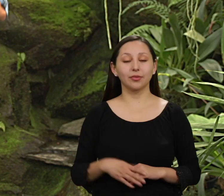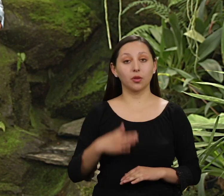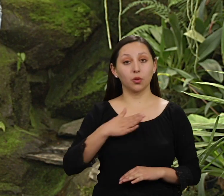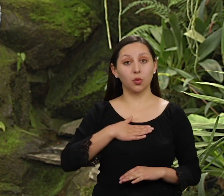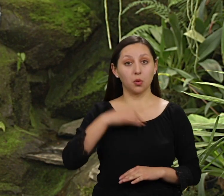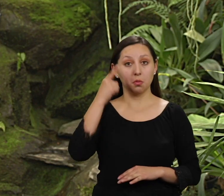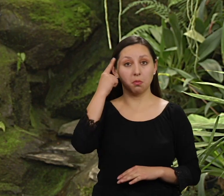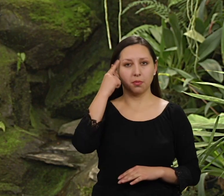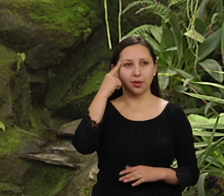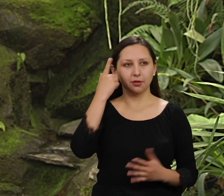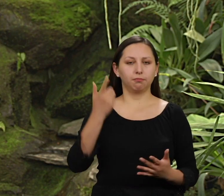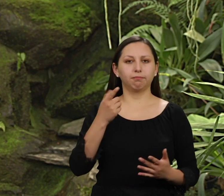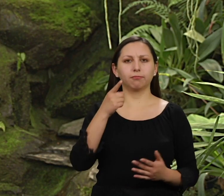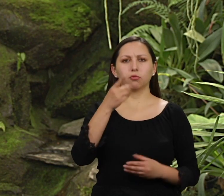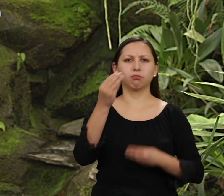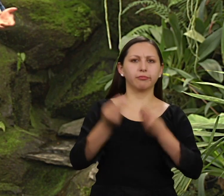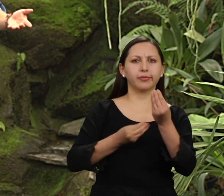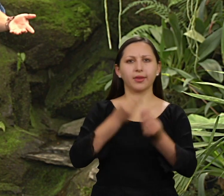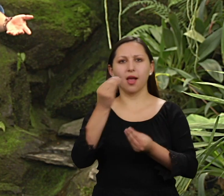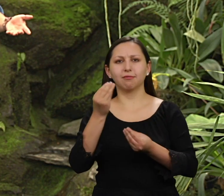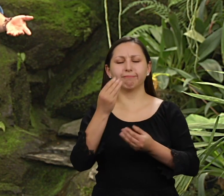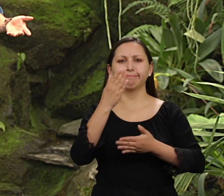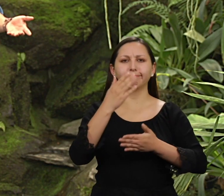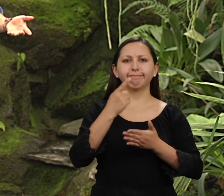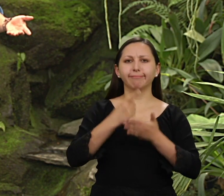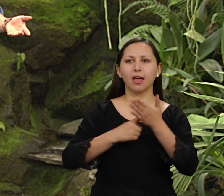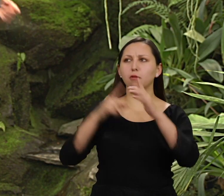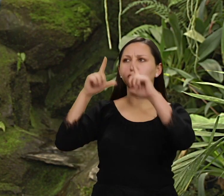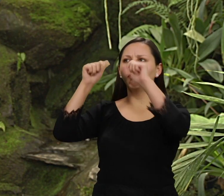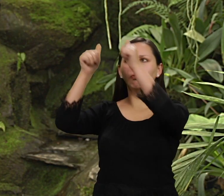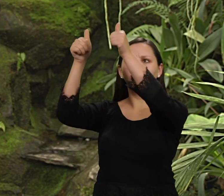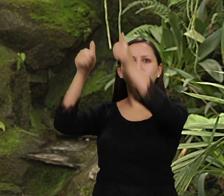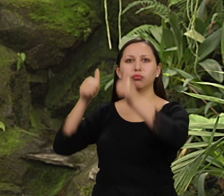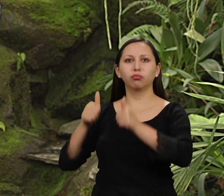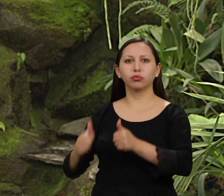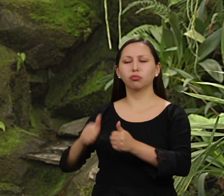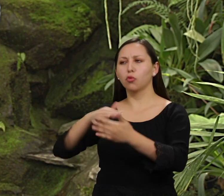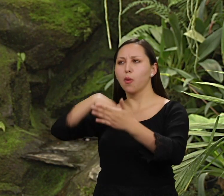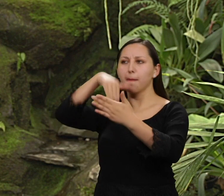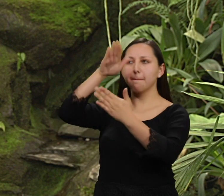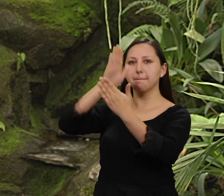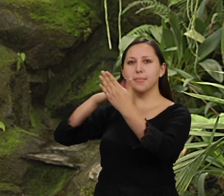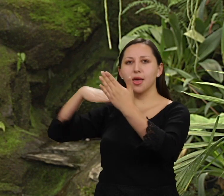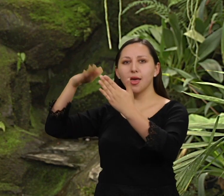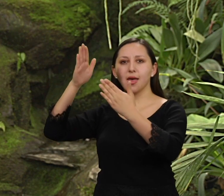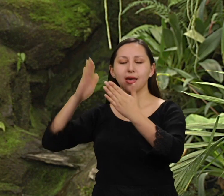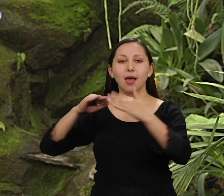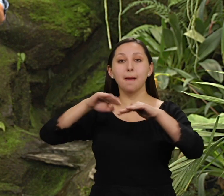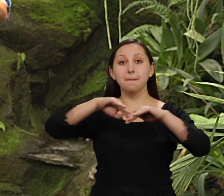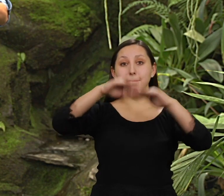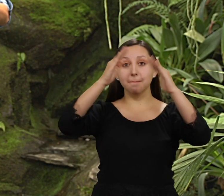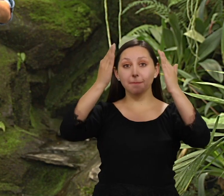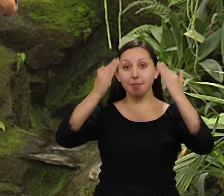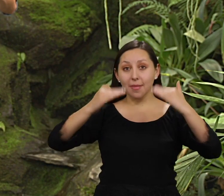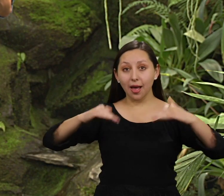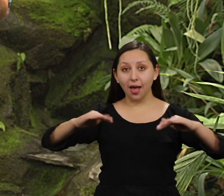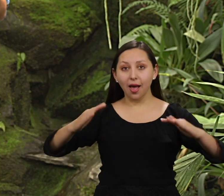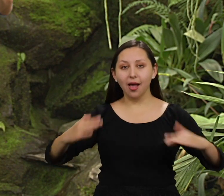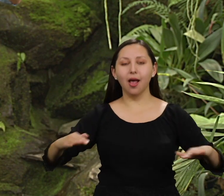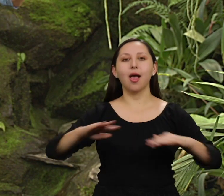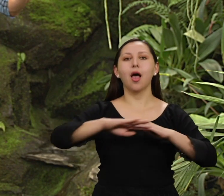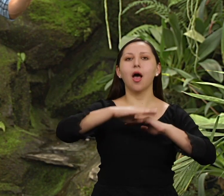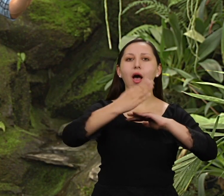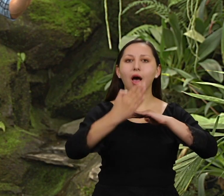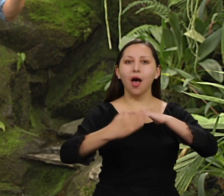Pues me imagino que se están preguntando ¿Y qué van a pintar en el mural? Pues les comento Van a pintar paisajes de mar De